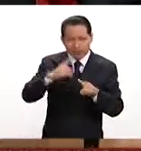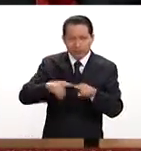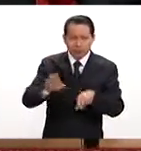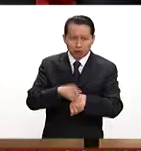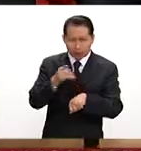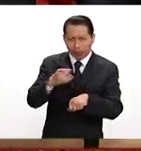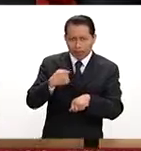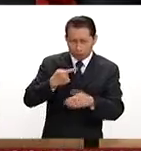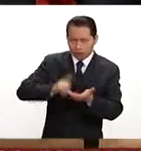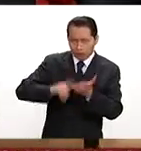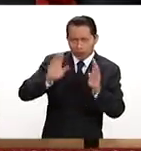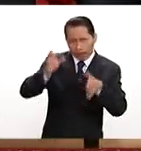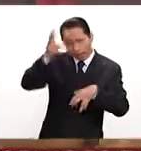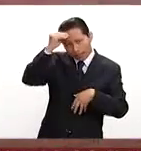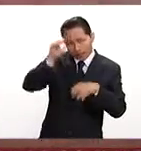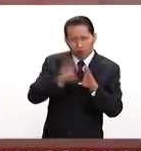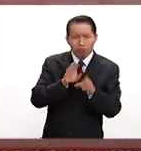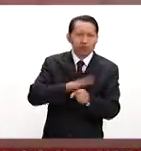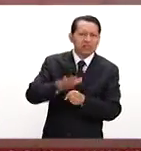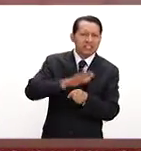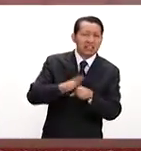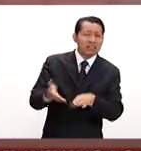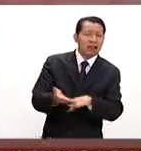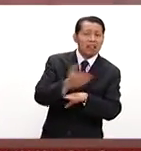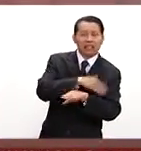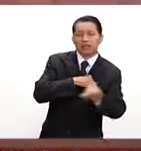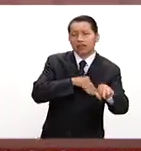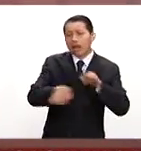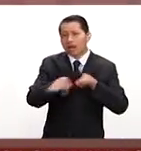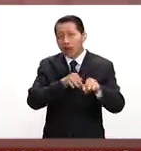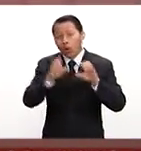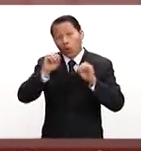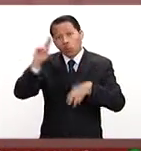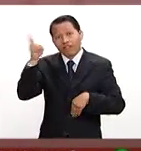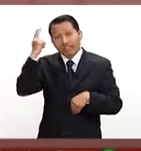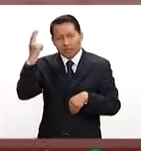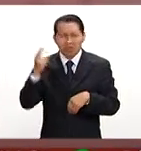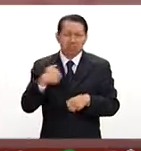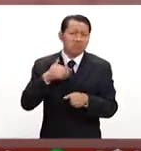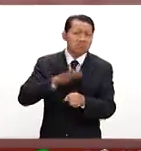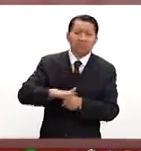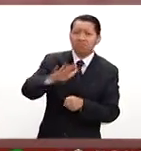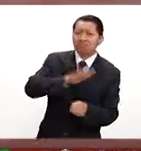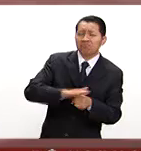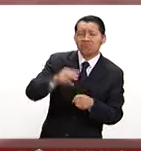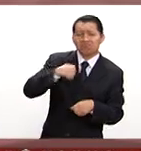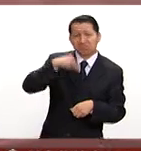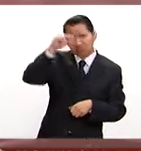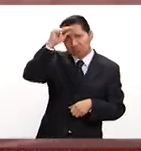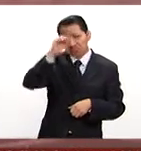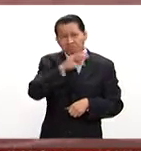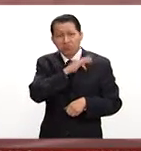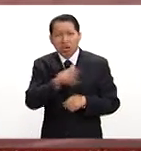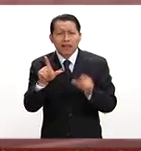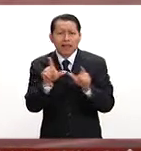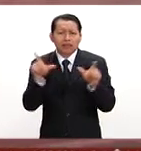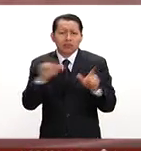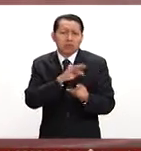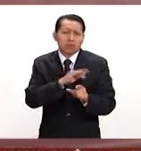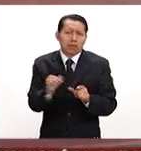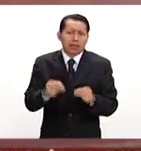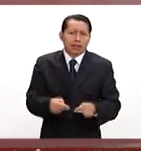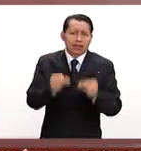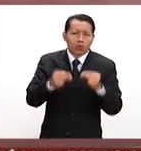yo ya aprendí lo suficiente a lo mejor en un trabajo anterior o incluso en la universidad y ahora siento que estoy listo para poner un